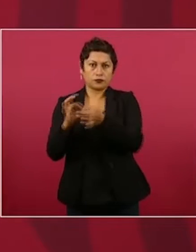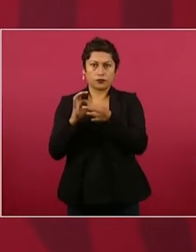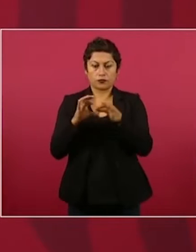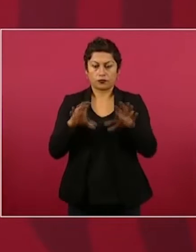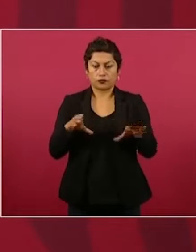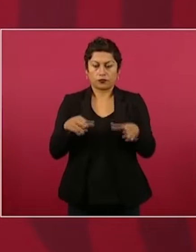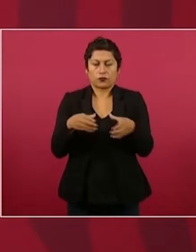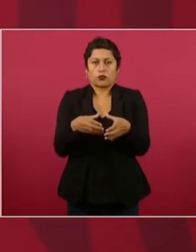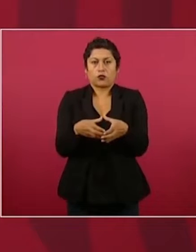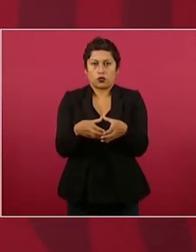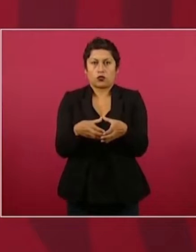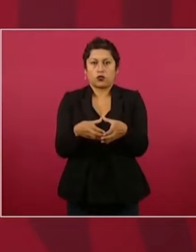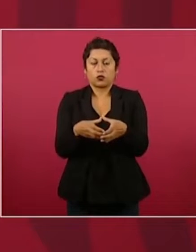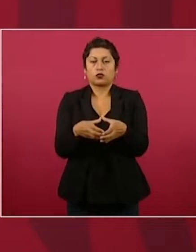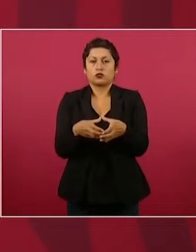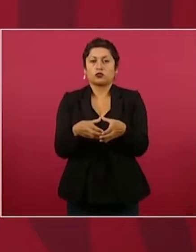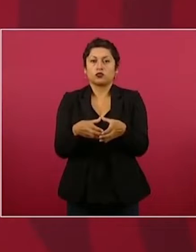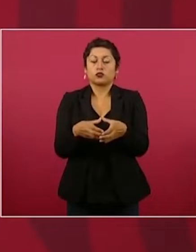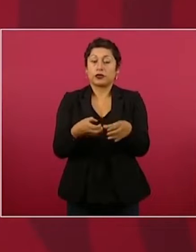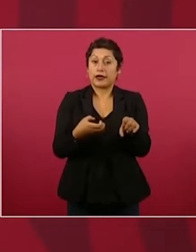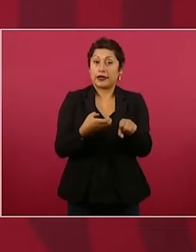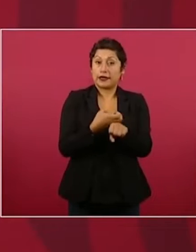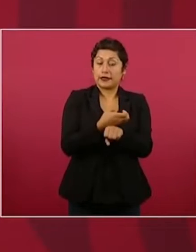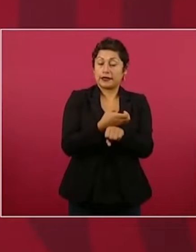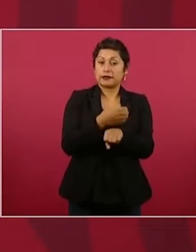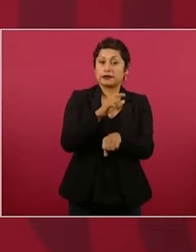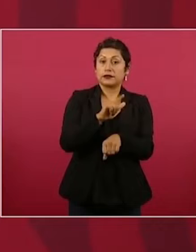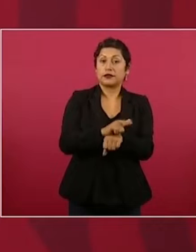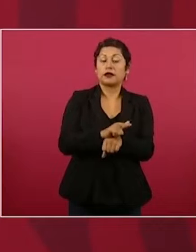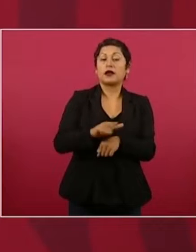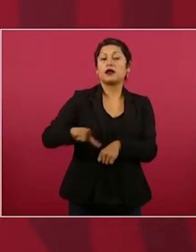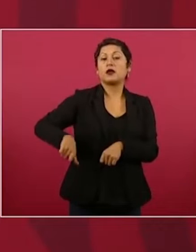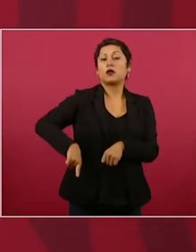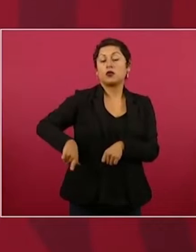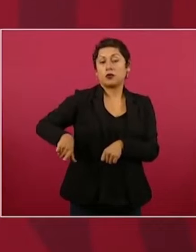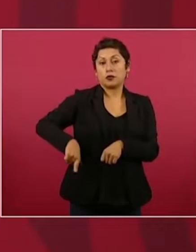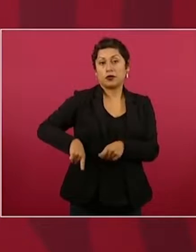con el gobierno del estado, con los gobiernos municipales.